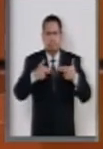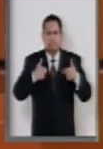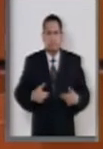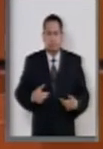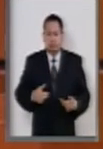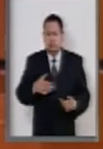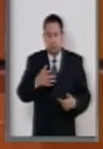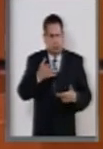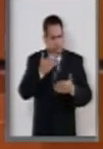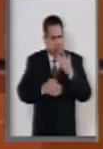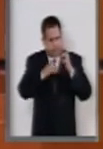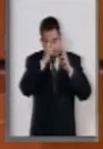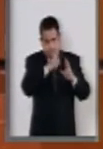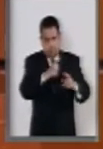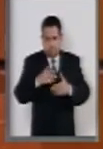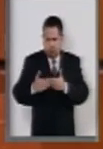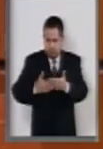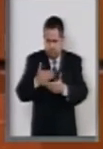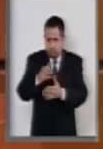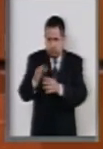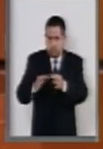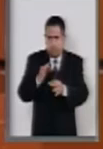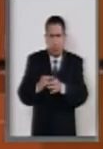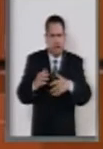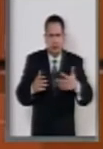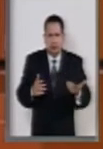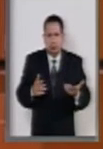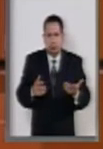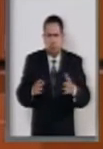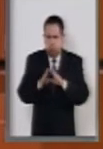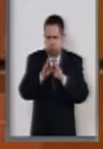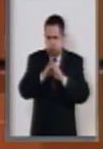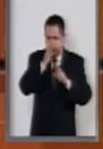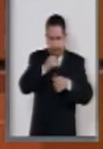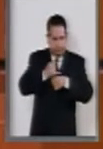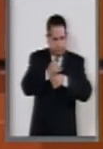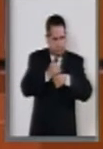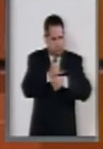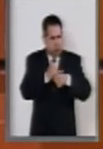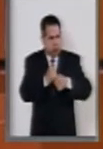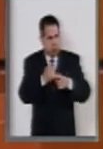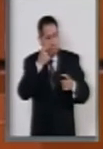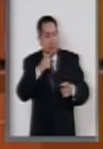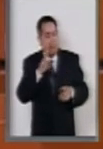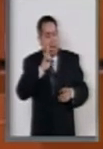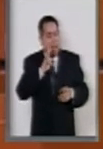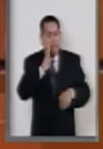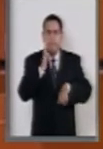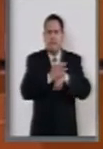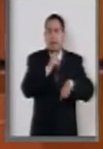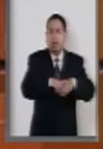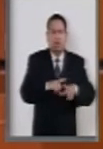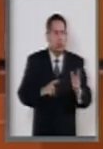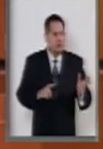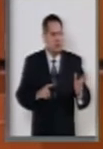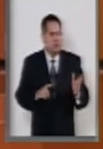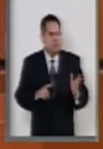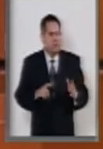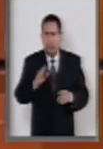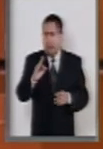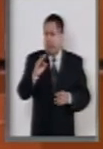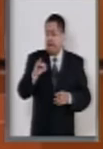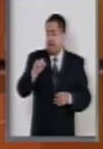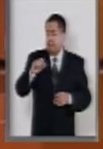no se respeta el debido proceso, es decir, no se puede investigar a una persona para efectos penales con carácter